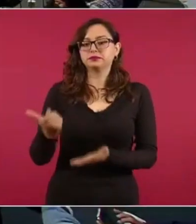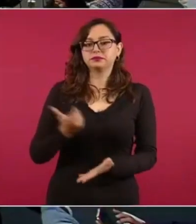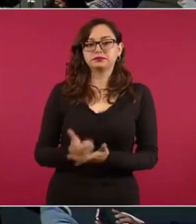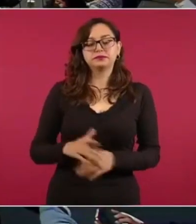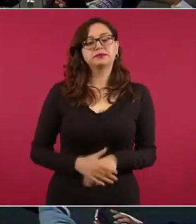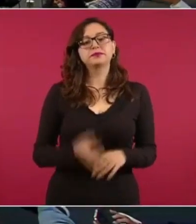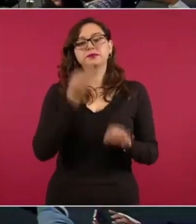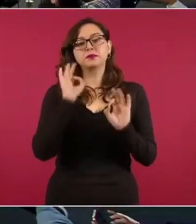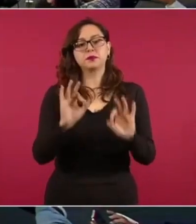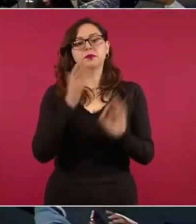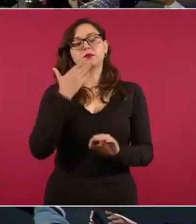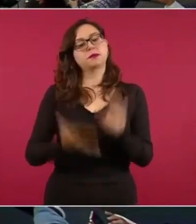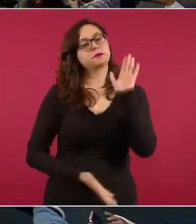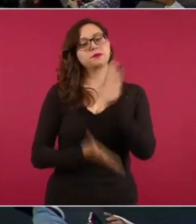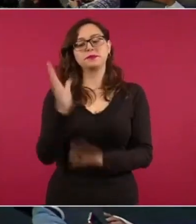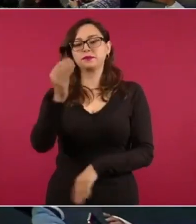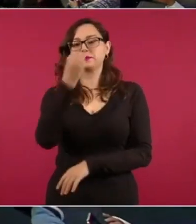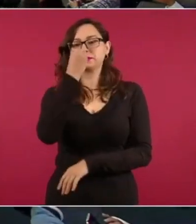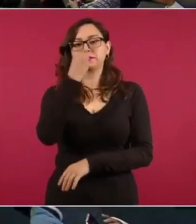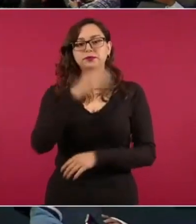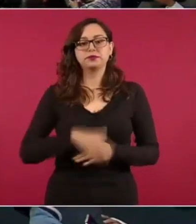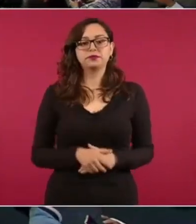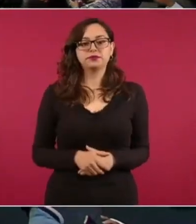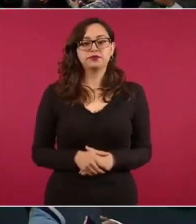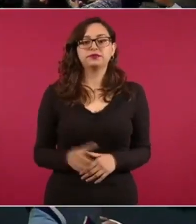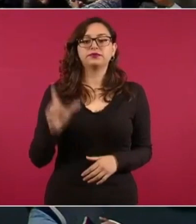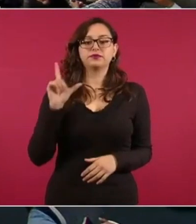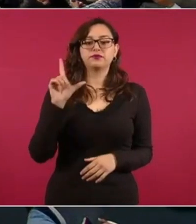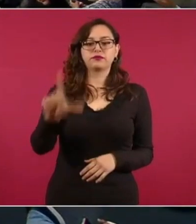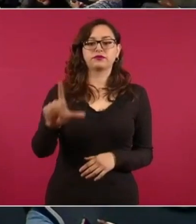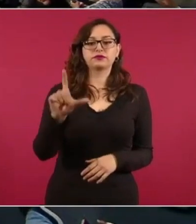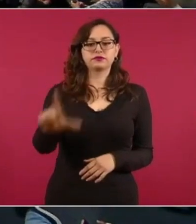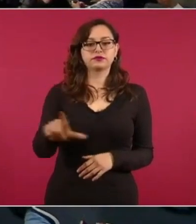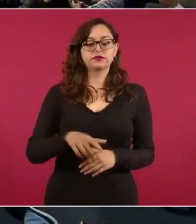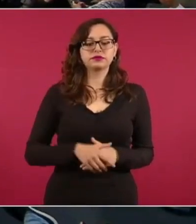vámonos a desayunar ya. El lunes.